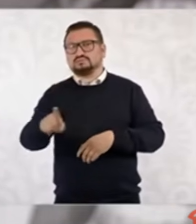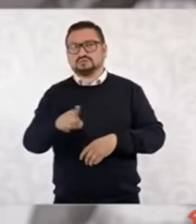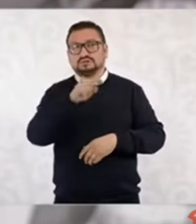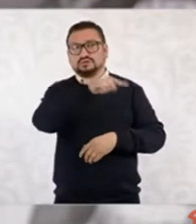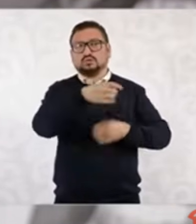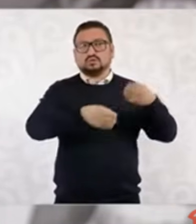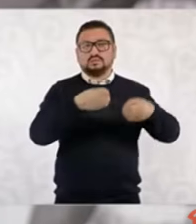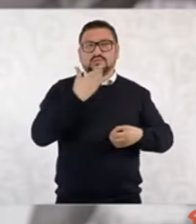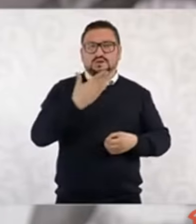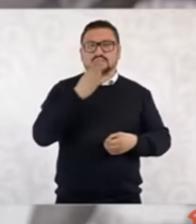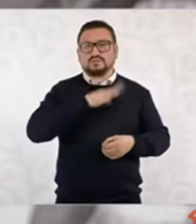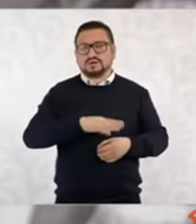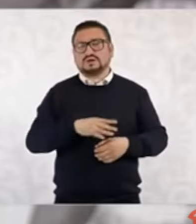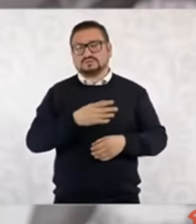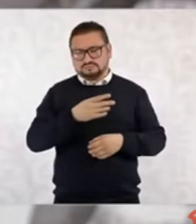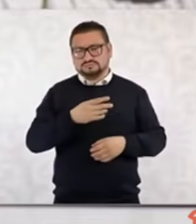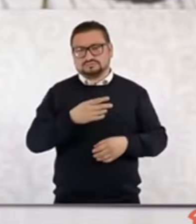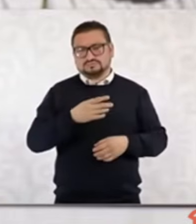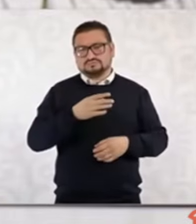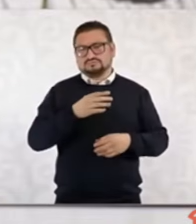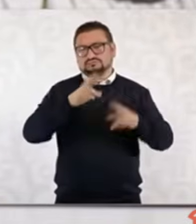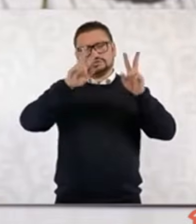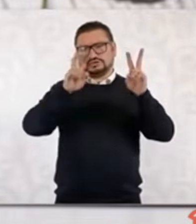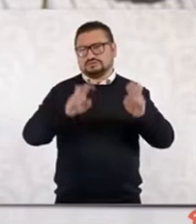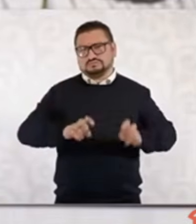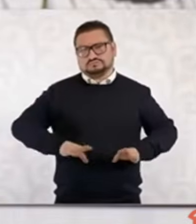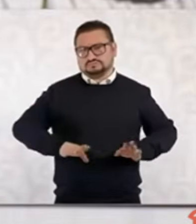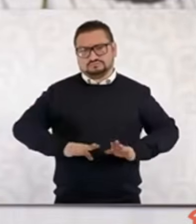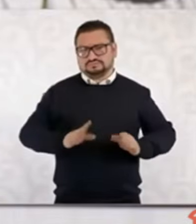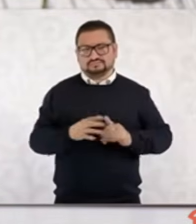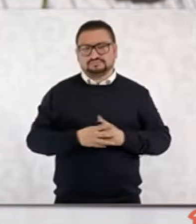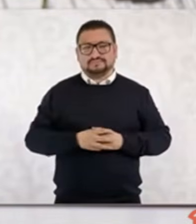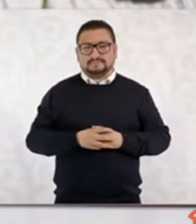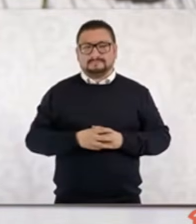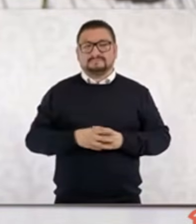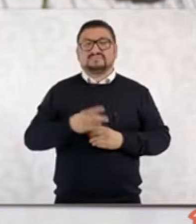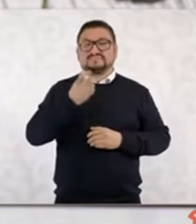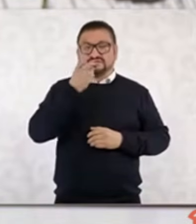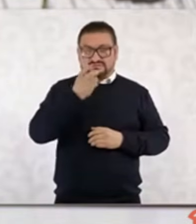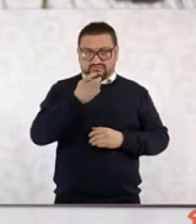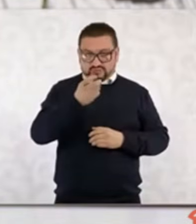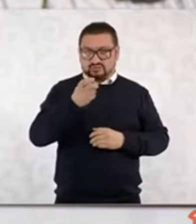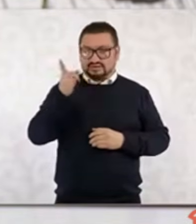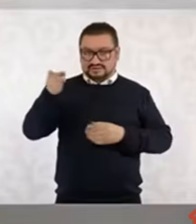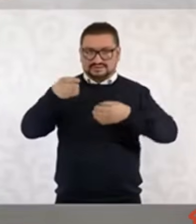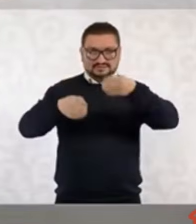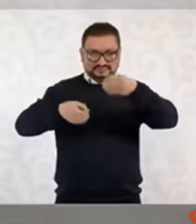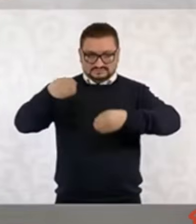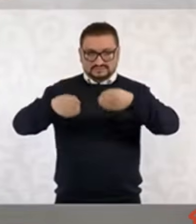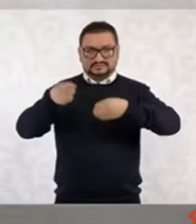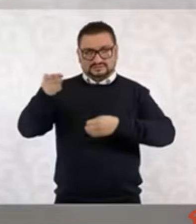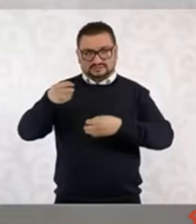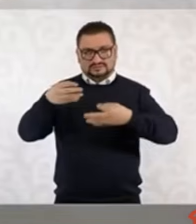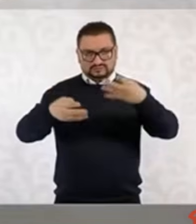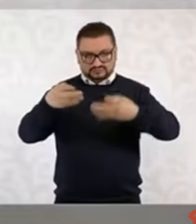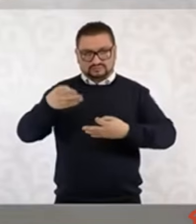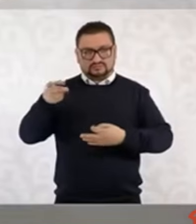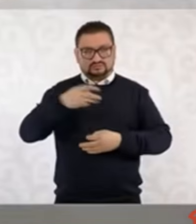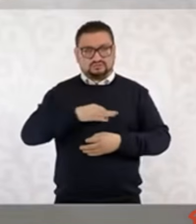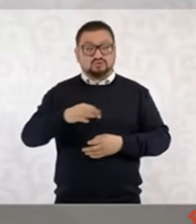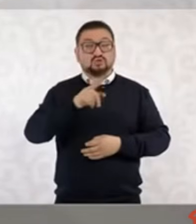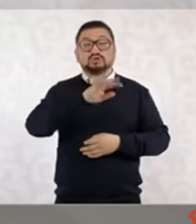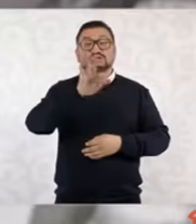juez de cualquier característica. Entonces, ese tribunal es lo que está ahí. Si alguien